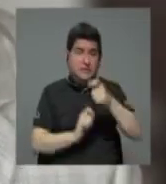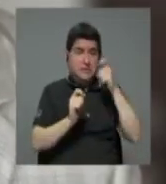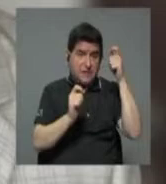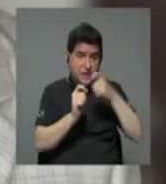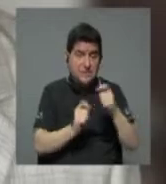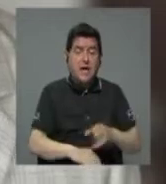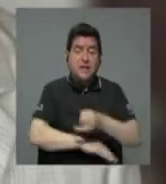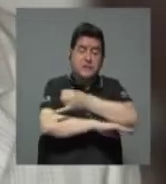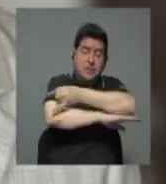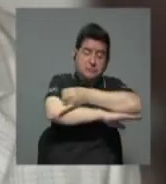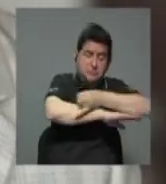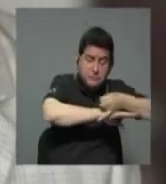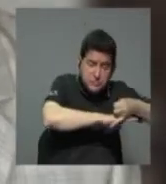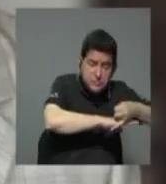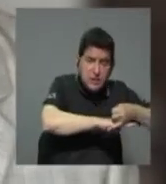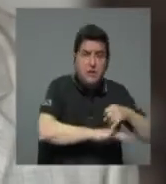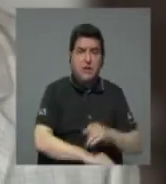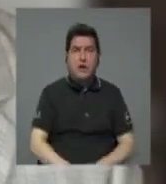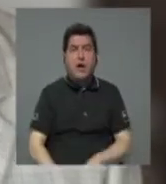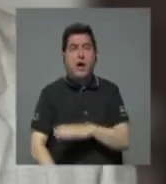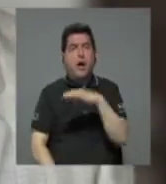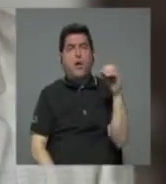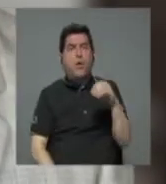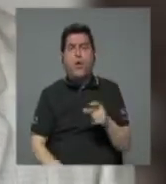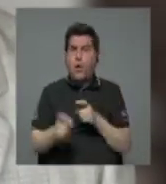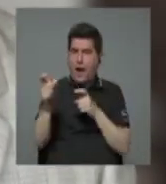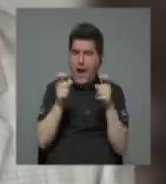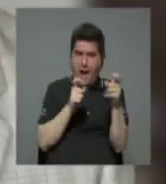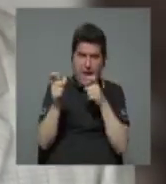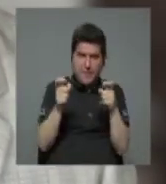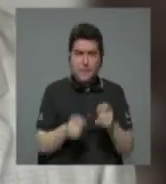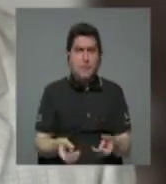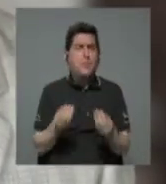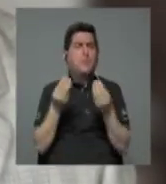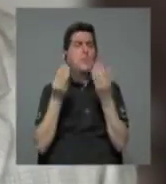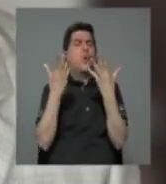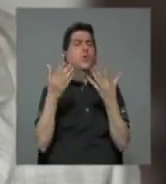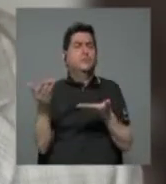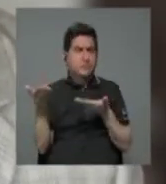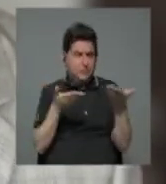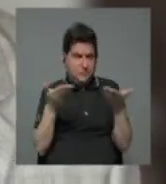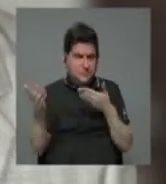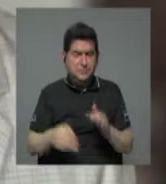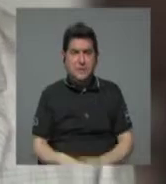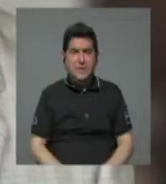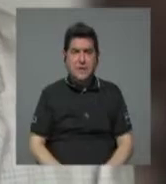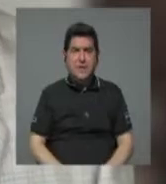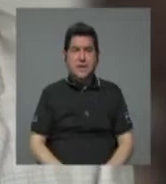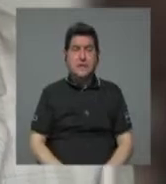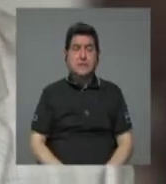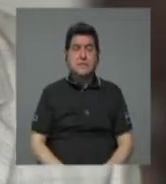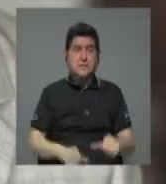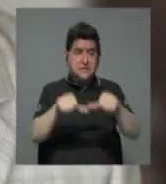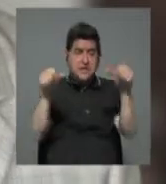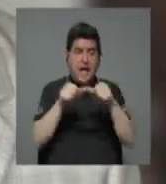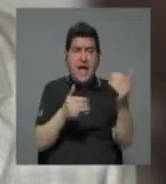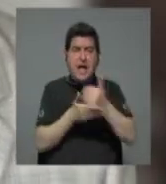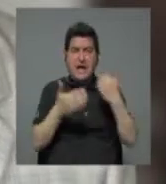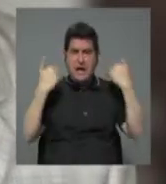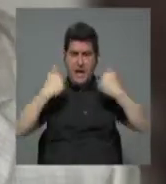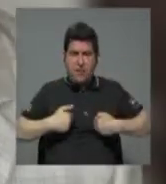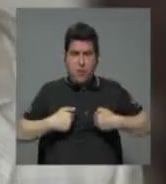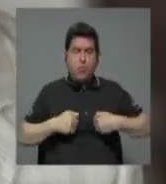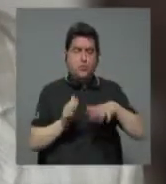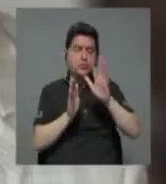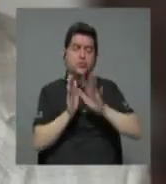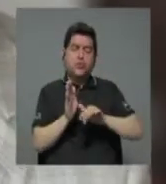de ingeniería, en el lado, digamos, de administración. Hay muchos servicios en los campos de recursos humanos, de